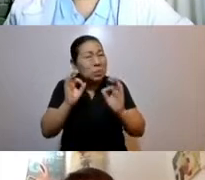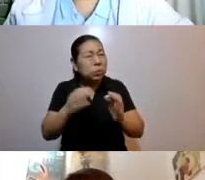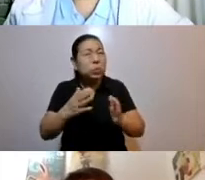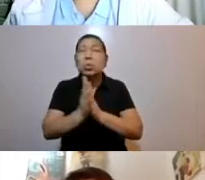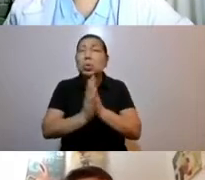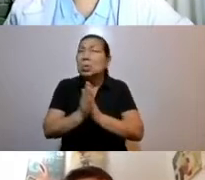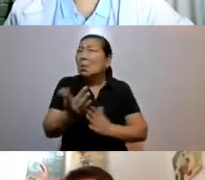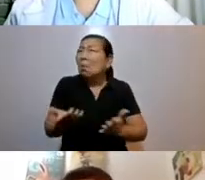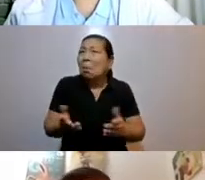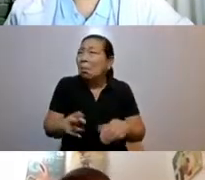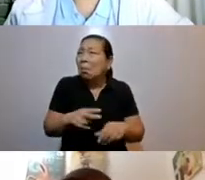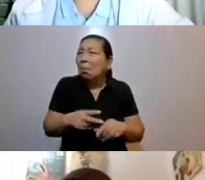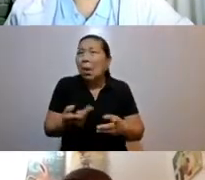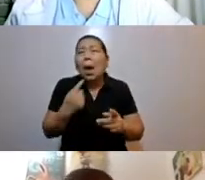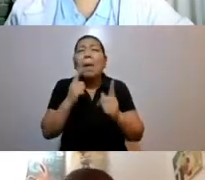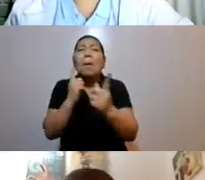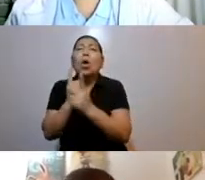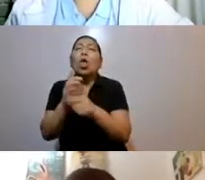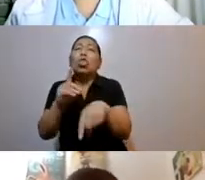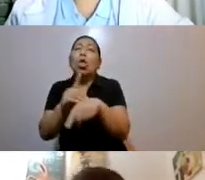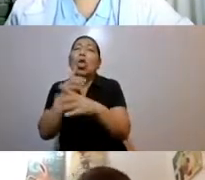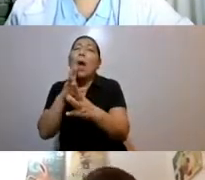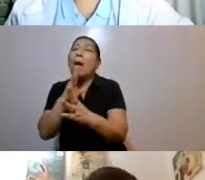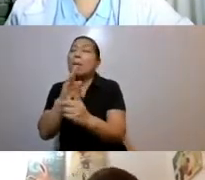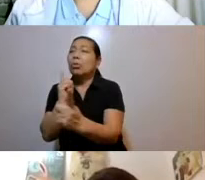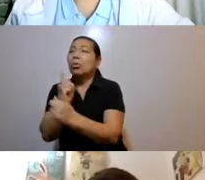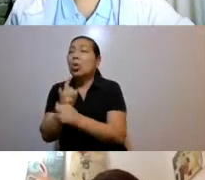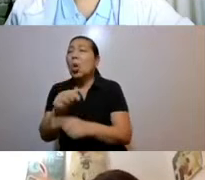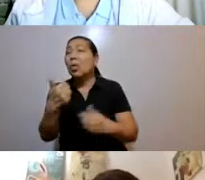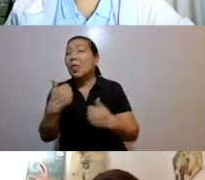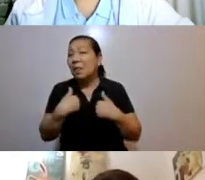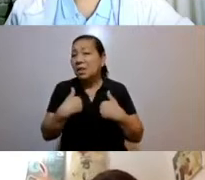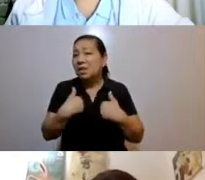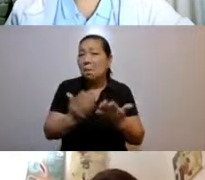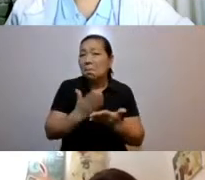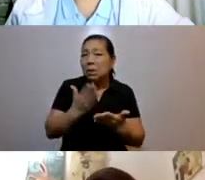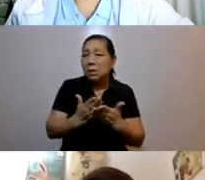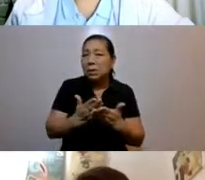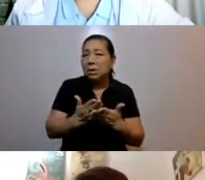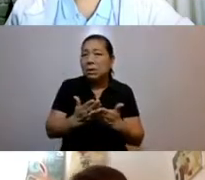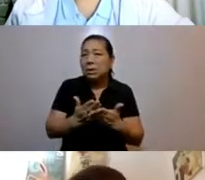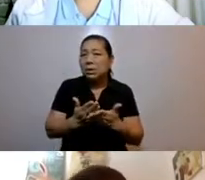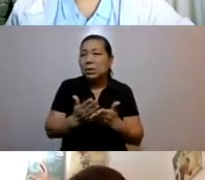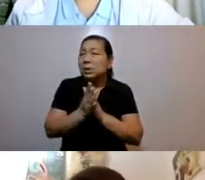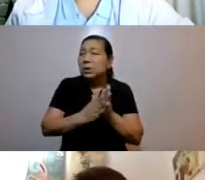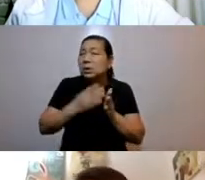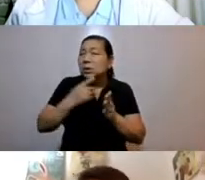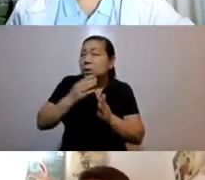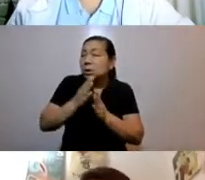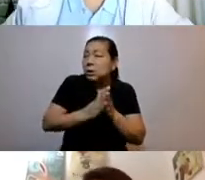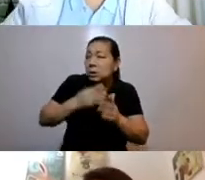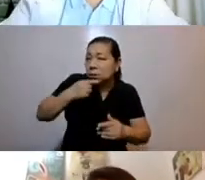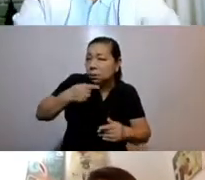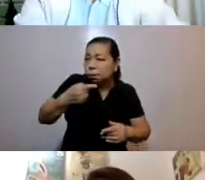¿no? Y vienen a la consulta por este motivo. Hay otros que tienen problemas en fase de excitación, es